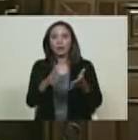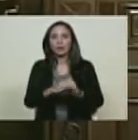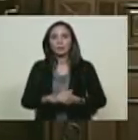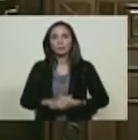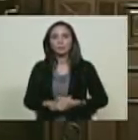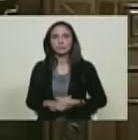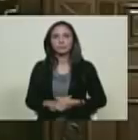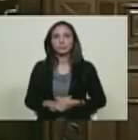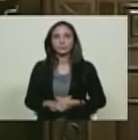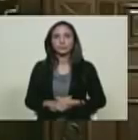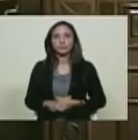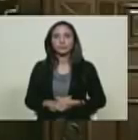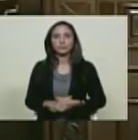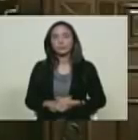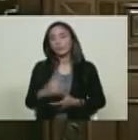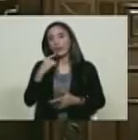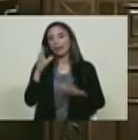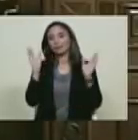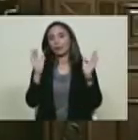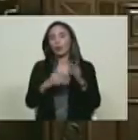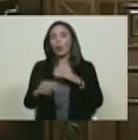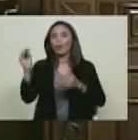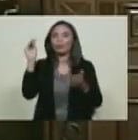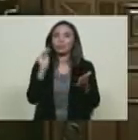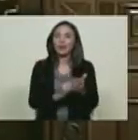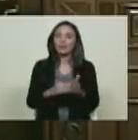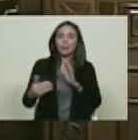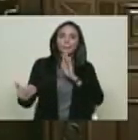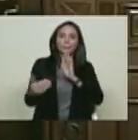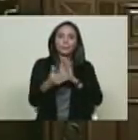Y entonces decidieron el atentado, el asesinato.